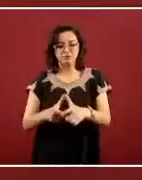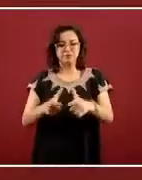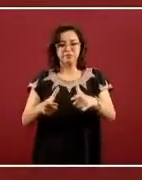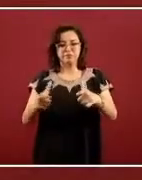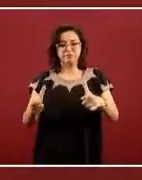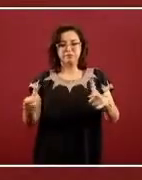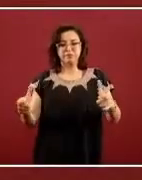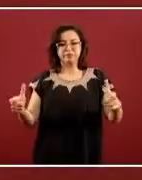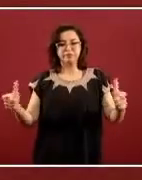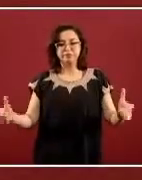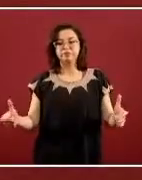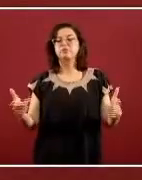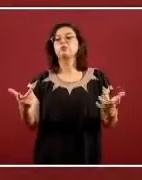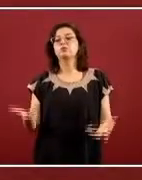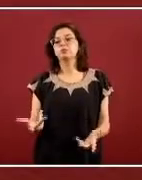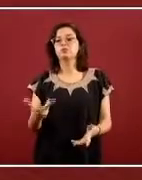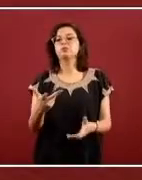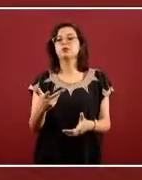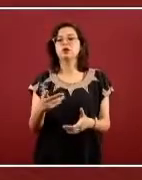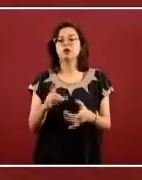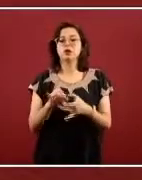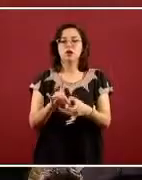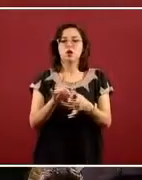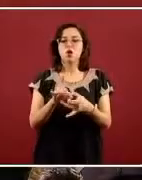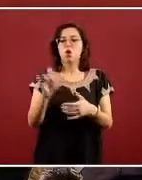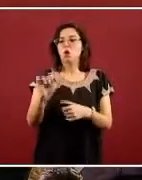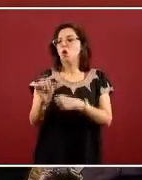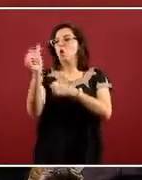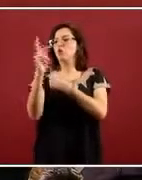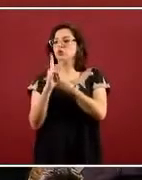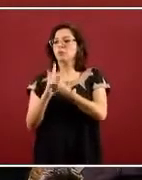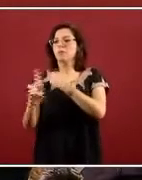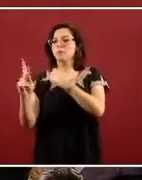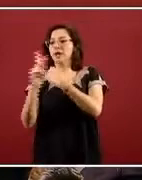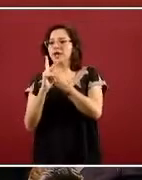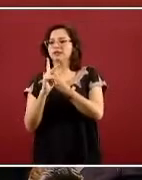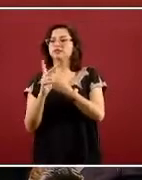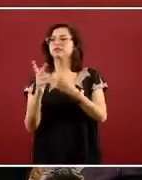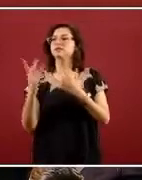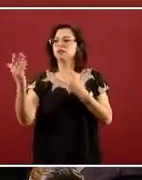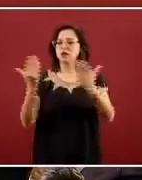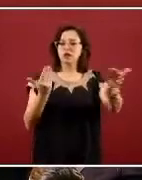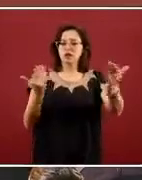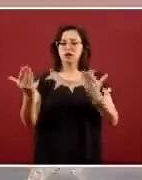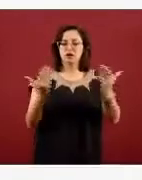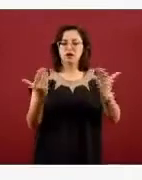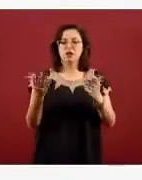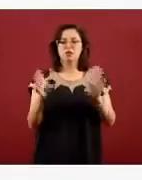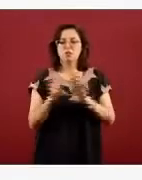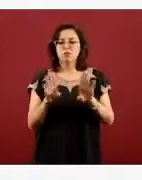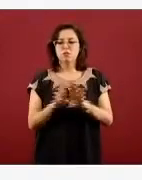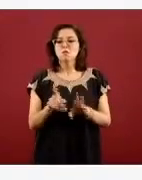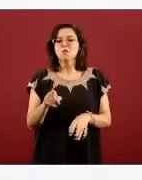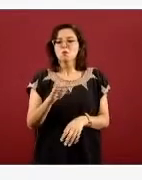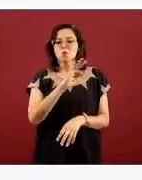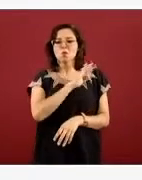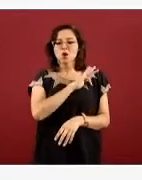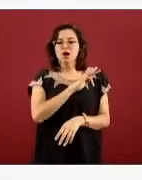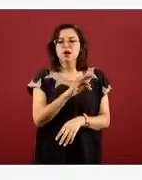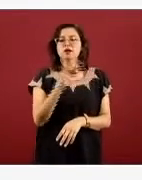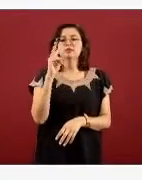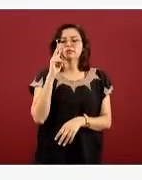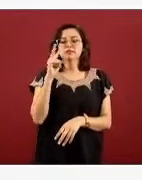y un poco cuál es la relación que guarda con otros países que ya pasaron por esta fase, y bueno, podemos ver ahí